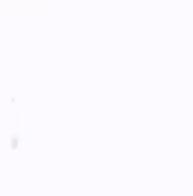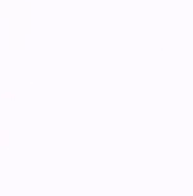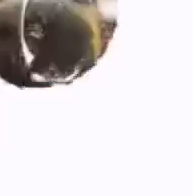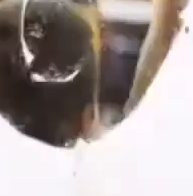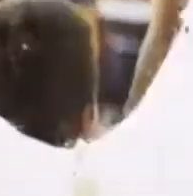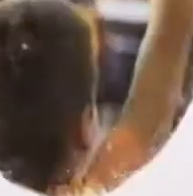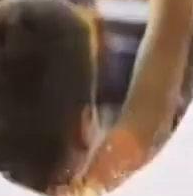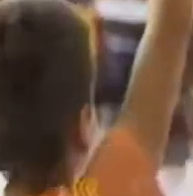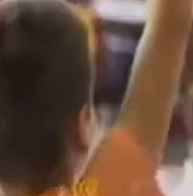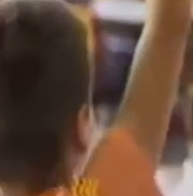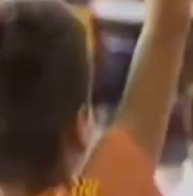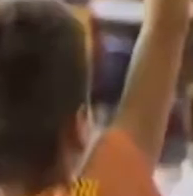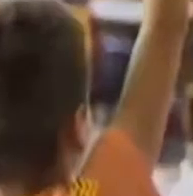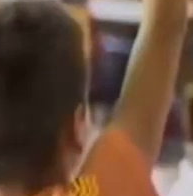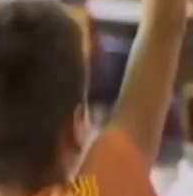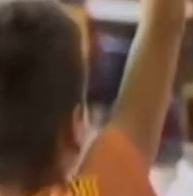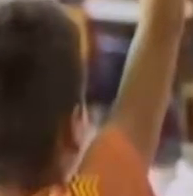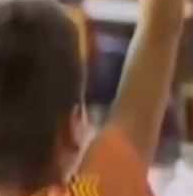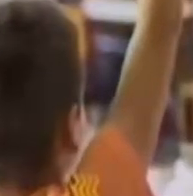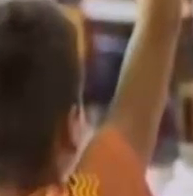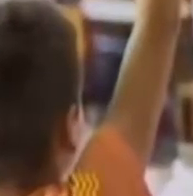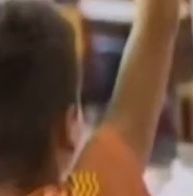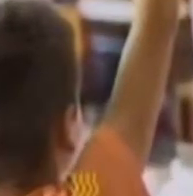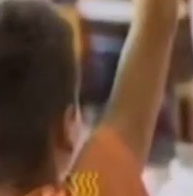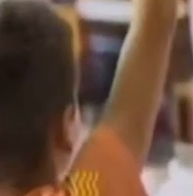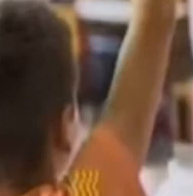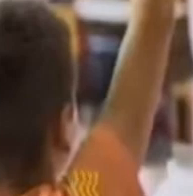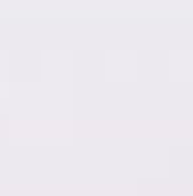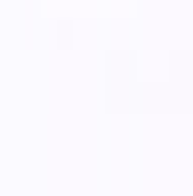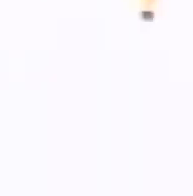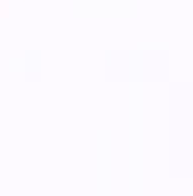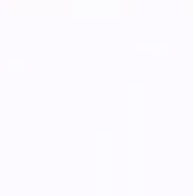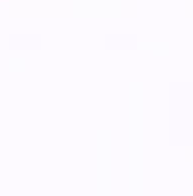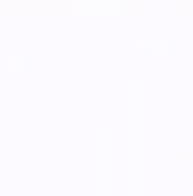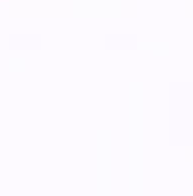A continuación, comunicación y lenguaje, quinto diversificado.